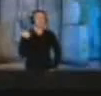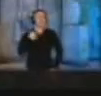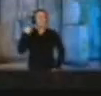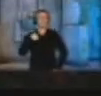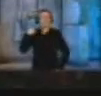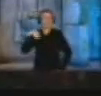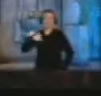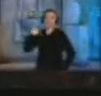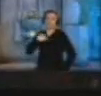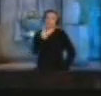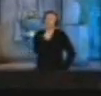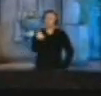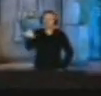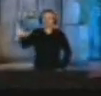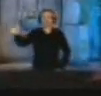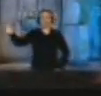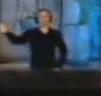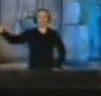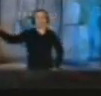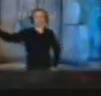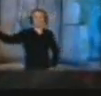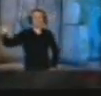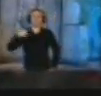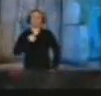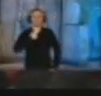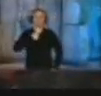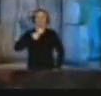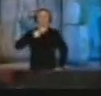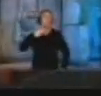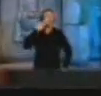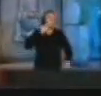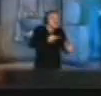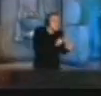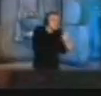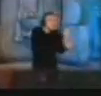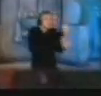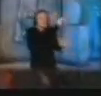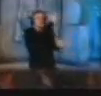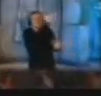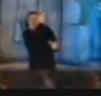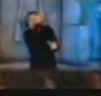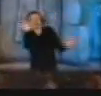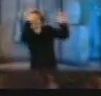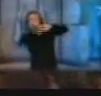mañana a las 8. Voy a pasarme todo el día currando y por la noche